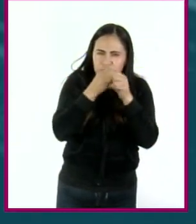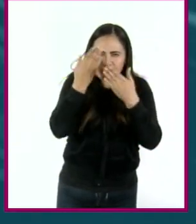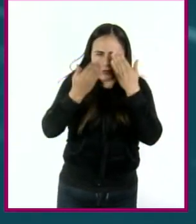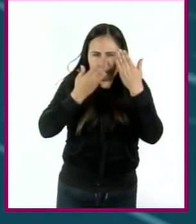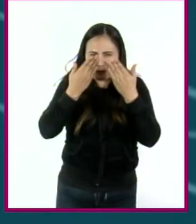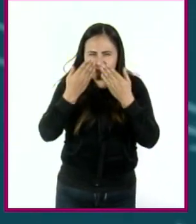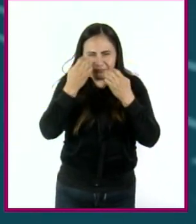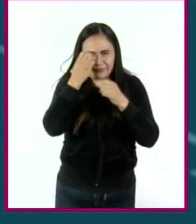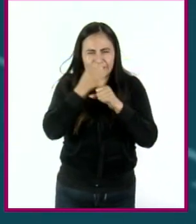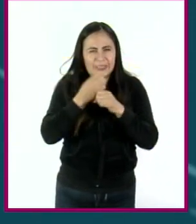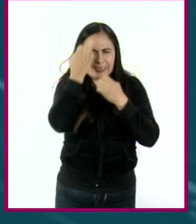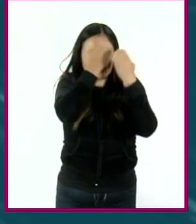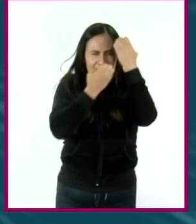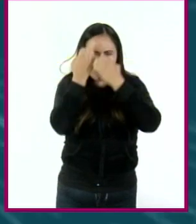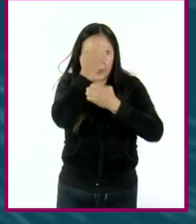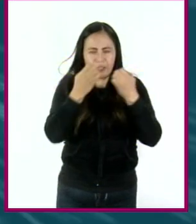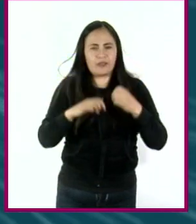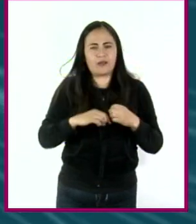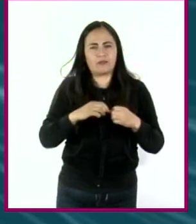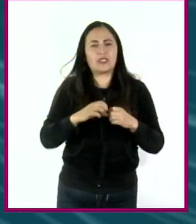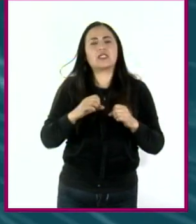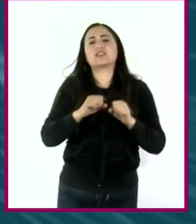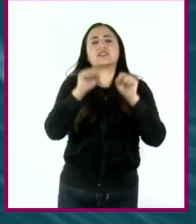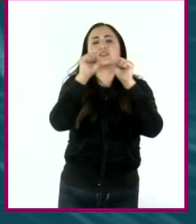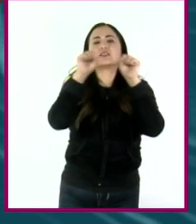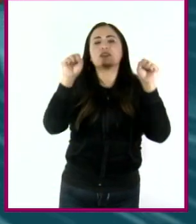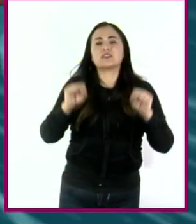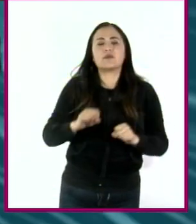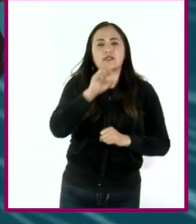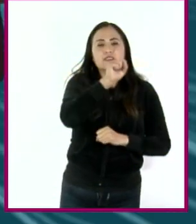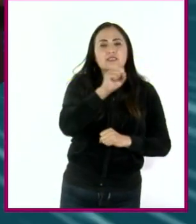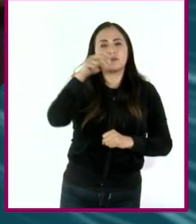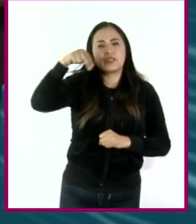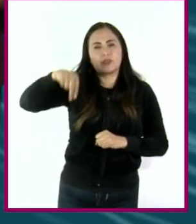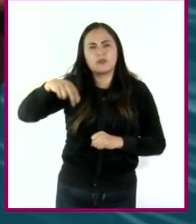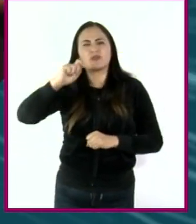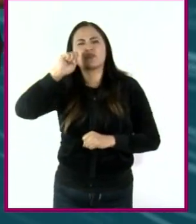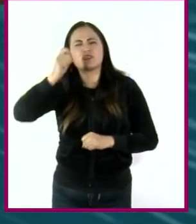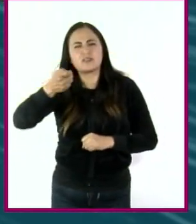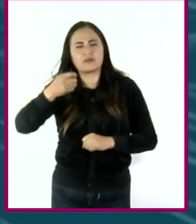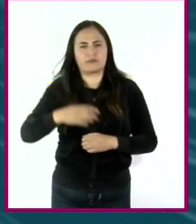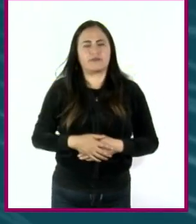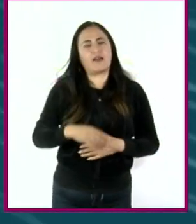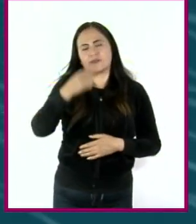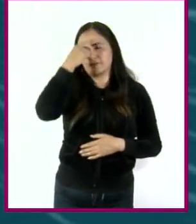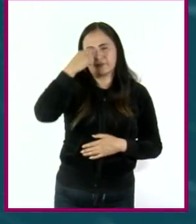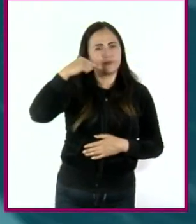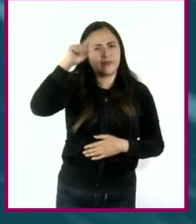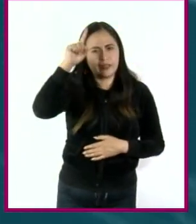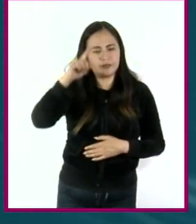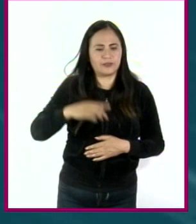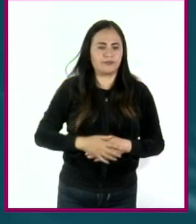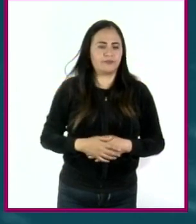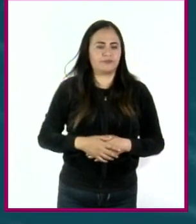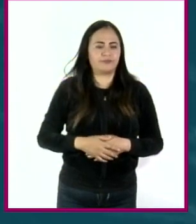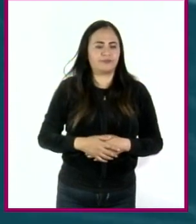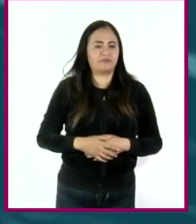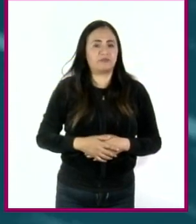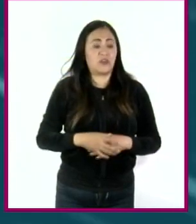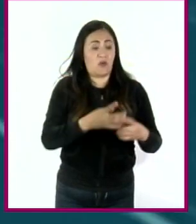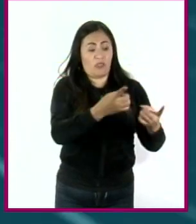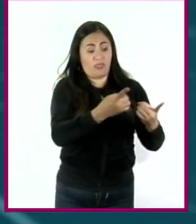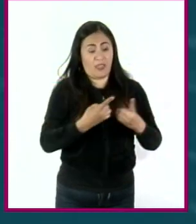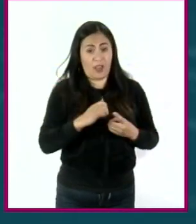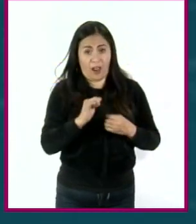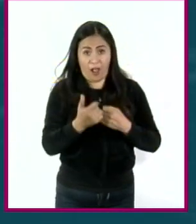nervioso. ¿Y qué compone el sistema nervioso? Esa pregunta está muy fácil, Mati. Ni te voy a pedir que me invites